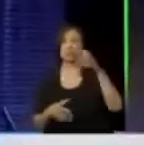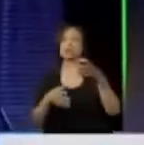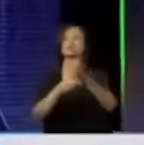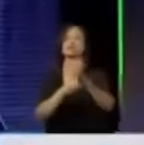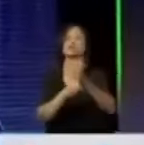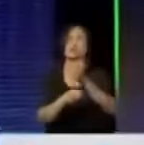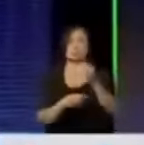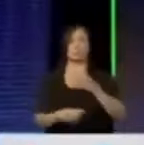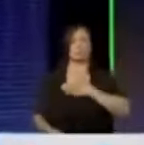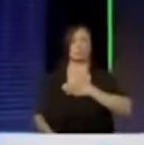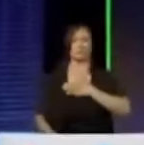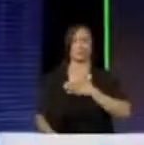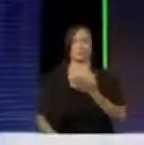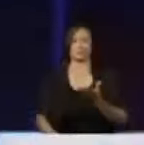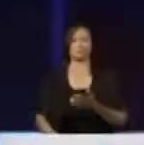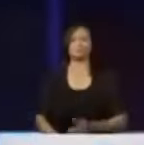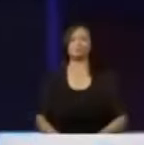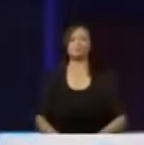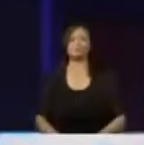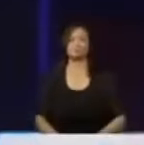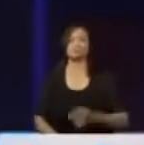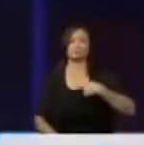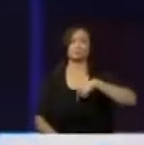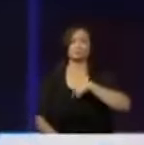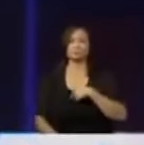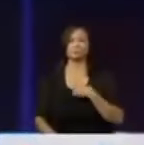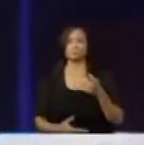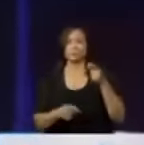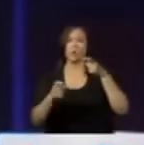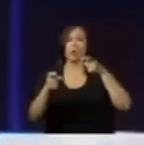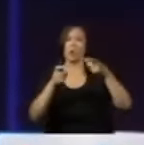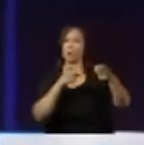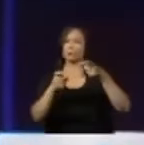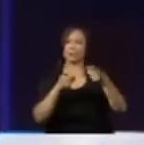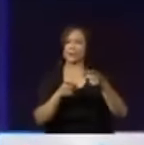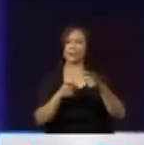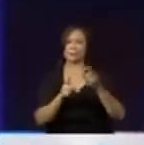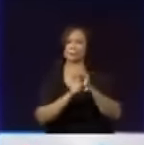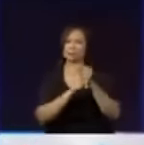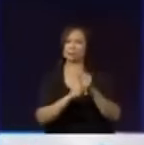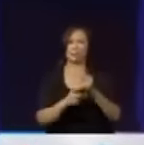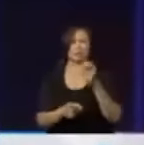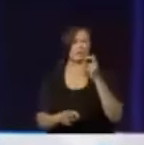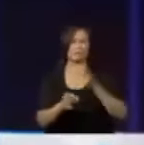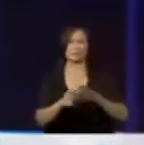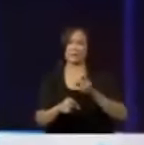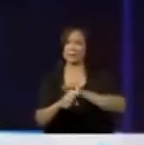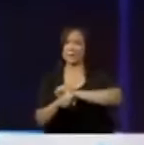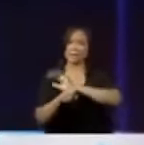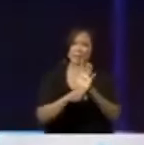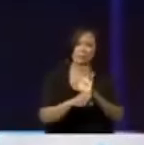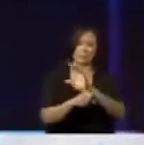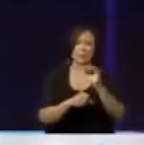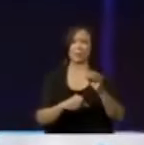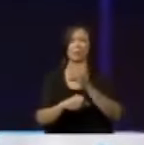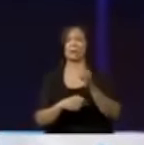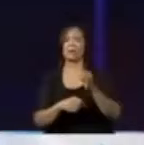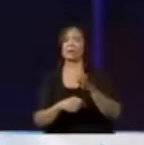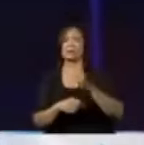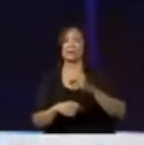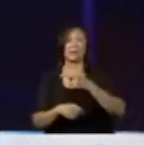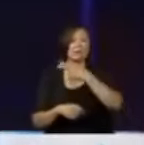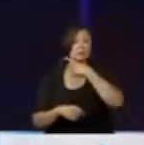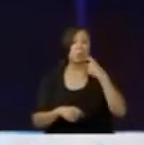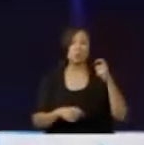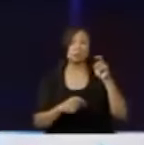Sus conclusiones, por favor. Nos ha tocado gobernar en tiempos de crisis. La crisis de la pandemia, la crisis de